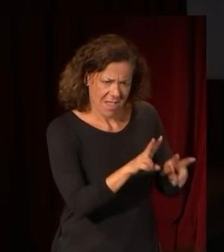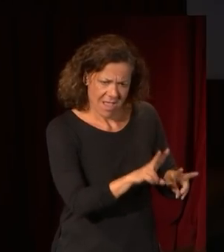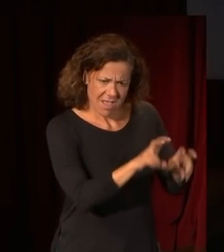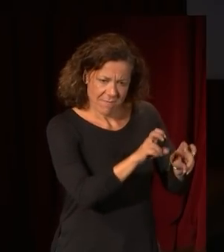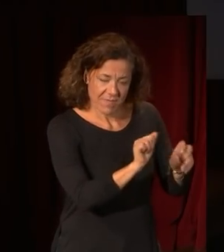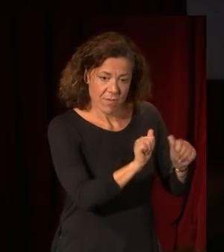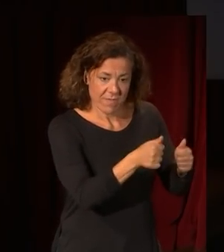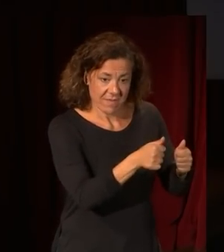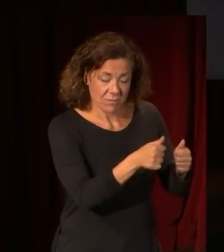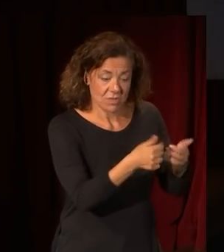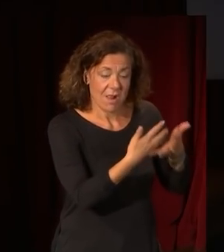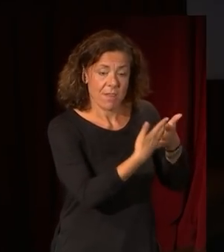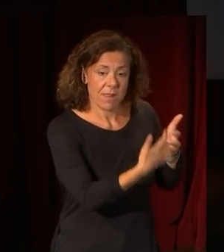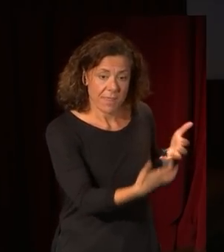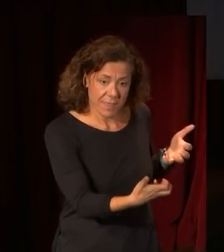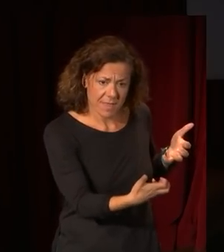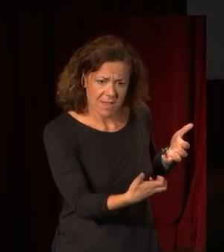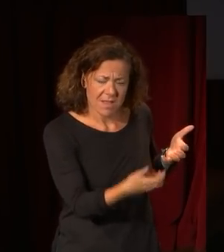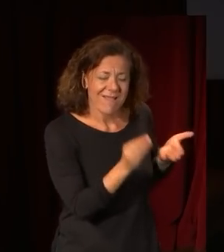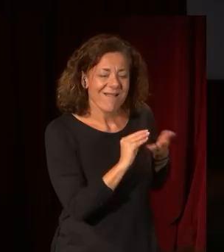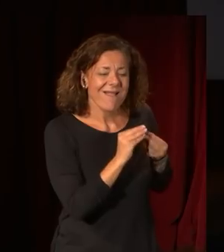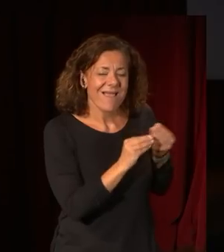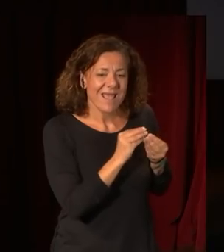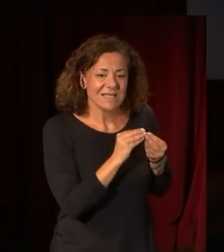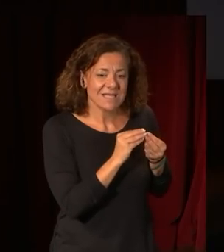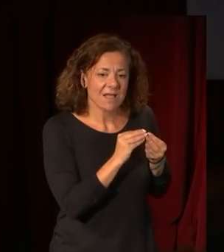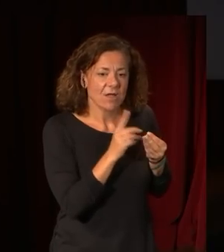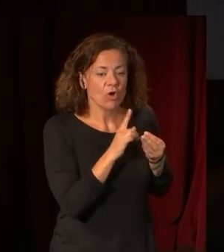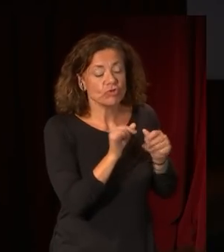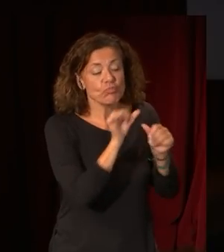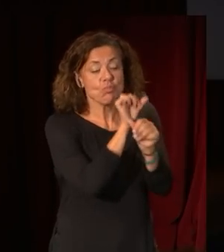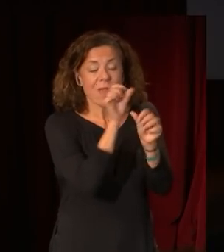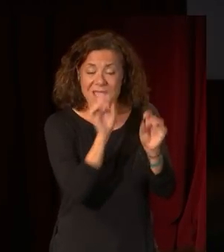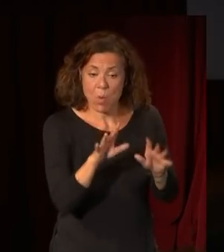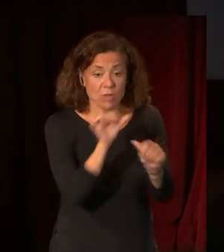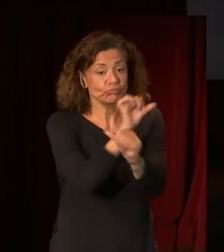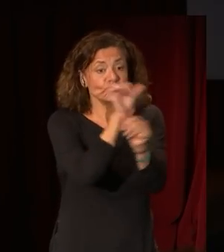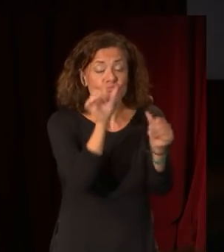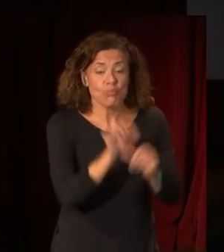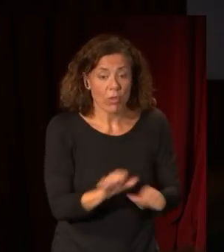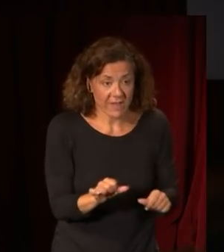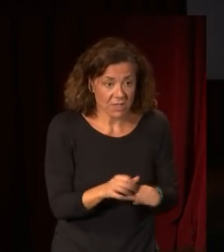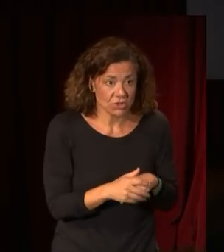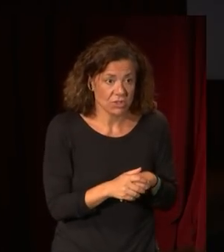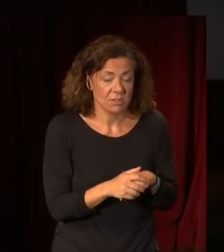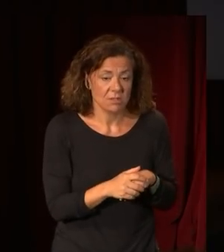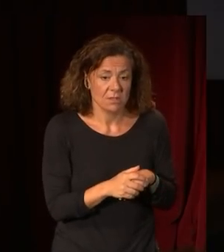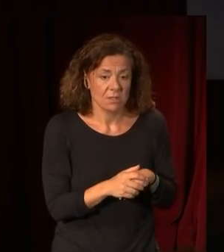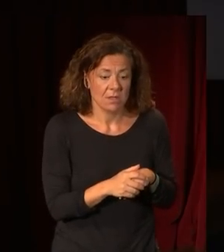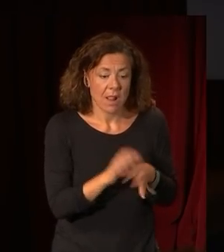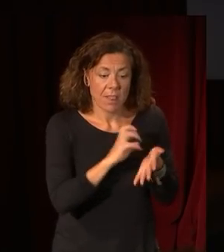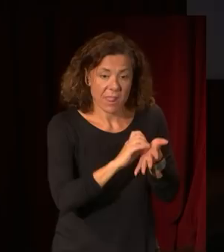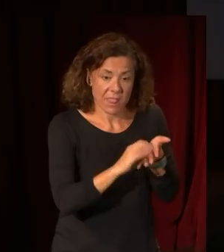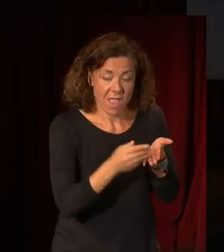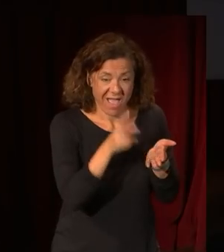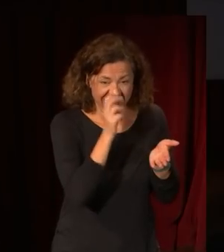una inscripción que está realizada de acuerdo con los modelos de las de la epigrafía antigua